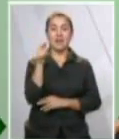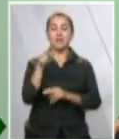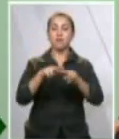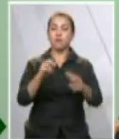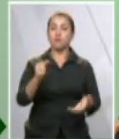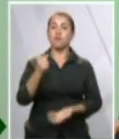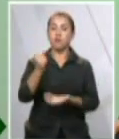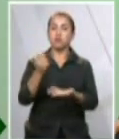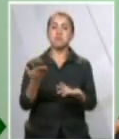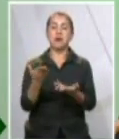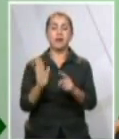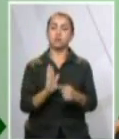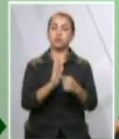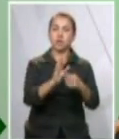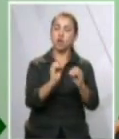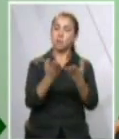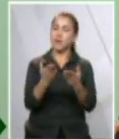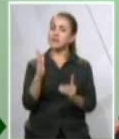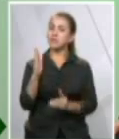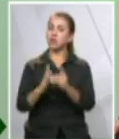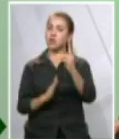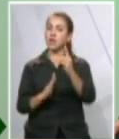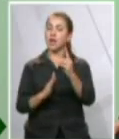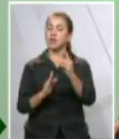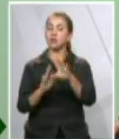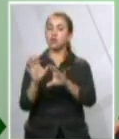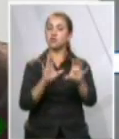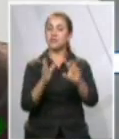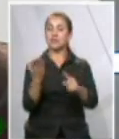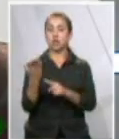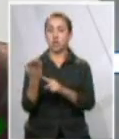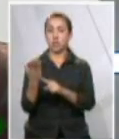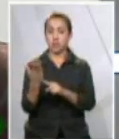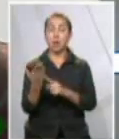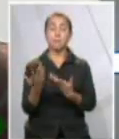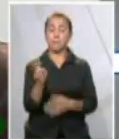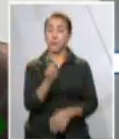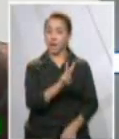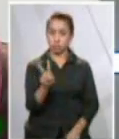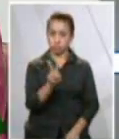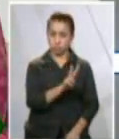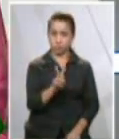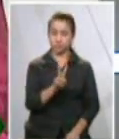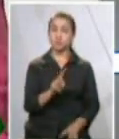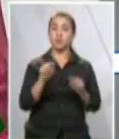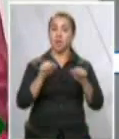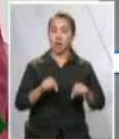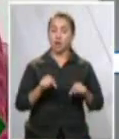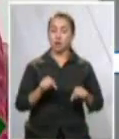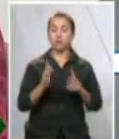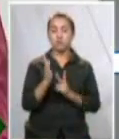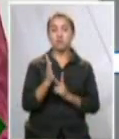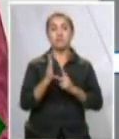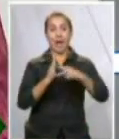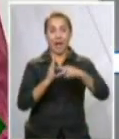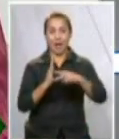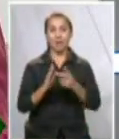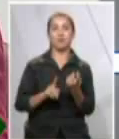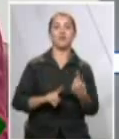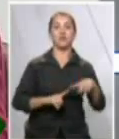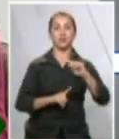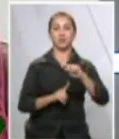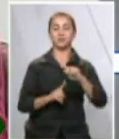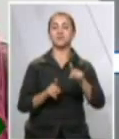para mostrar... ¿O para desarrollar iniciativas tecnológicas? Para ambos. Y ahora vamos a dar un paso más